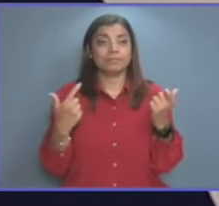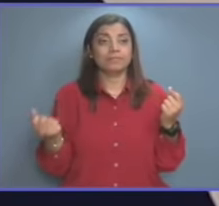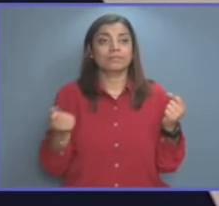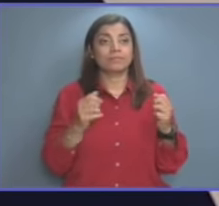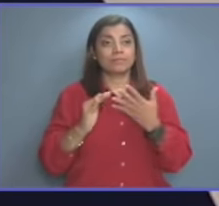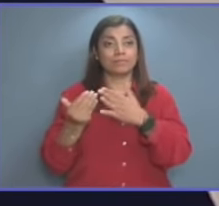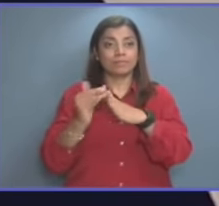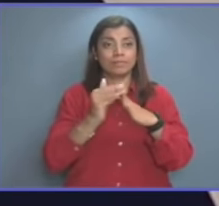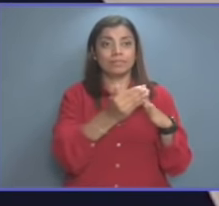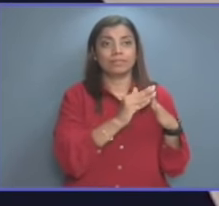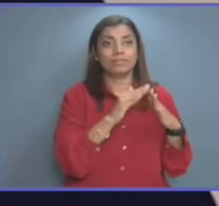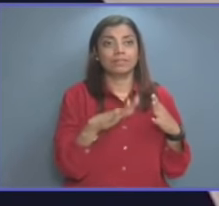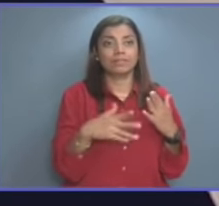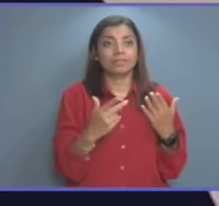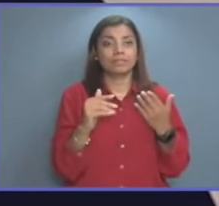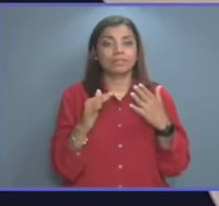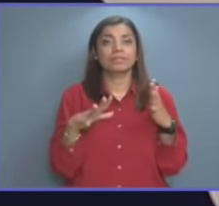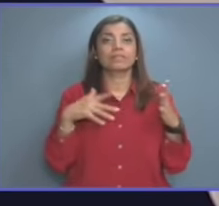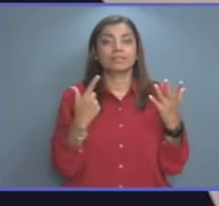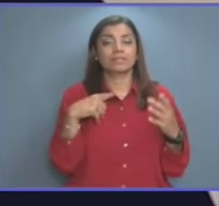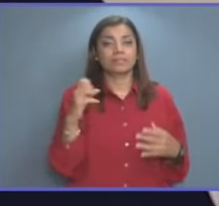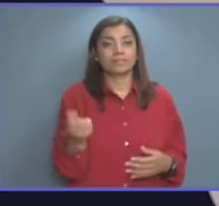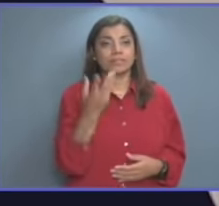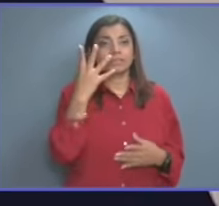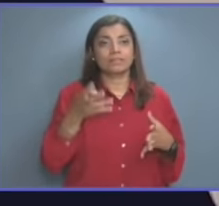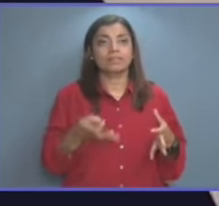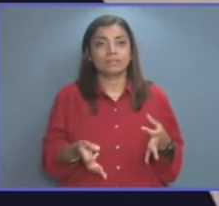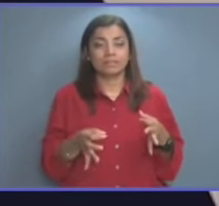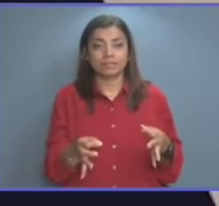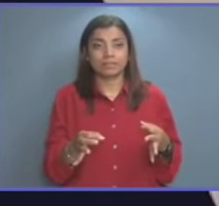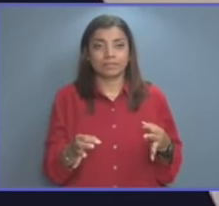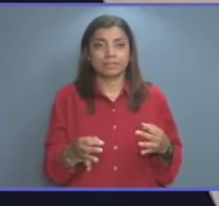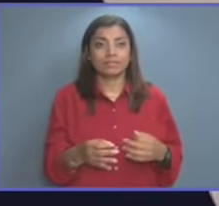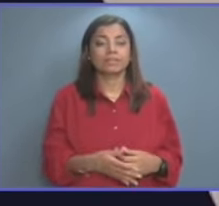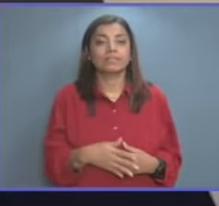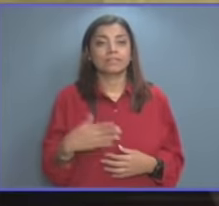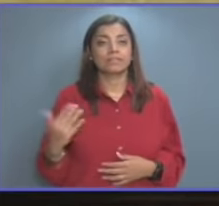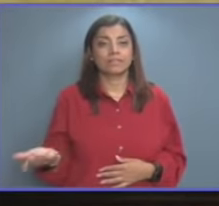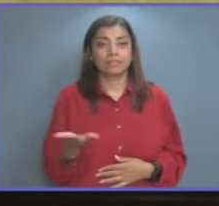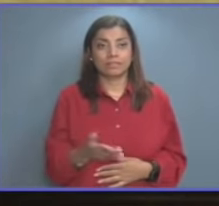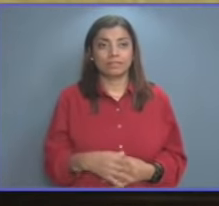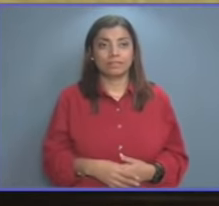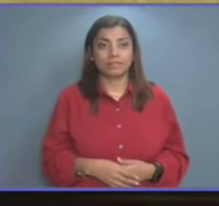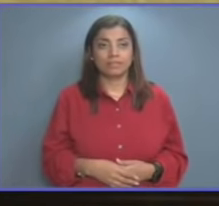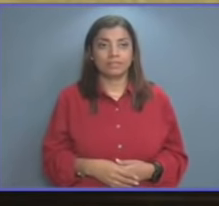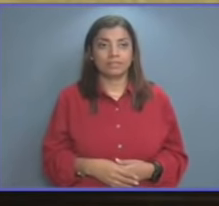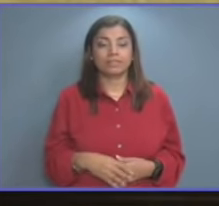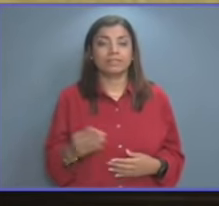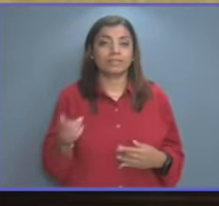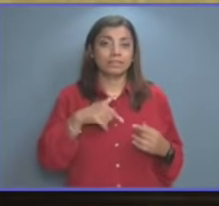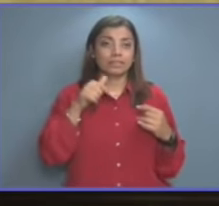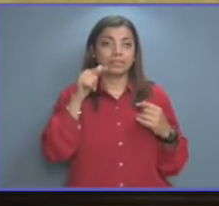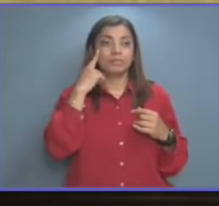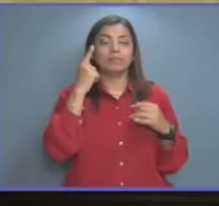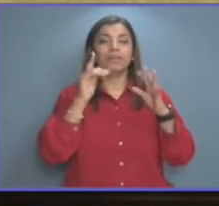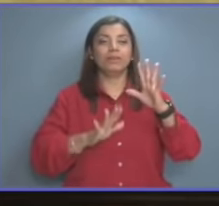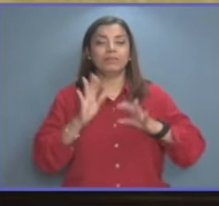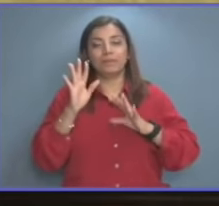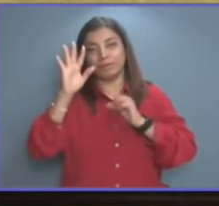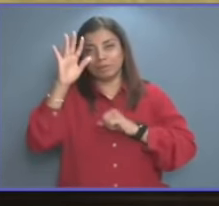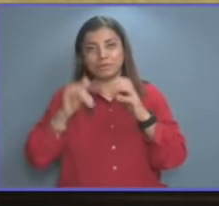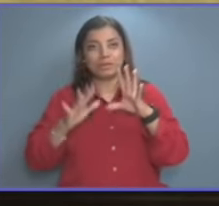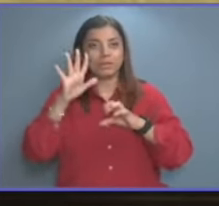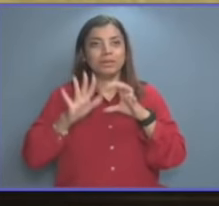comunidades porque esa es la nueva forma de gobernar ahora durante 15 años pasadas